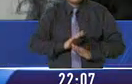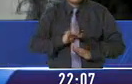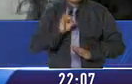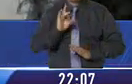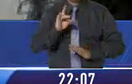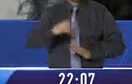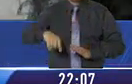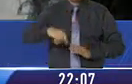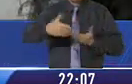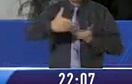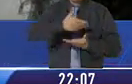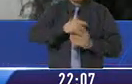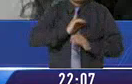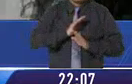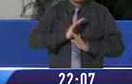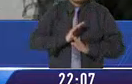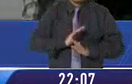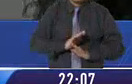entre nosotros.